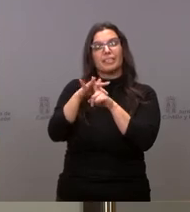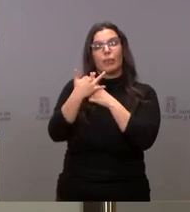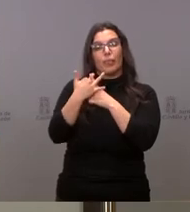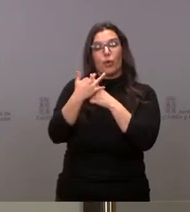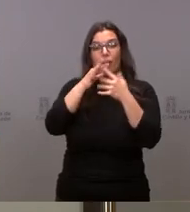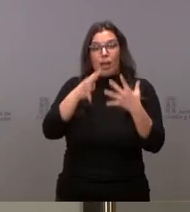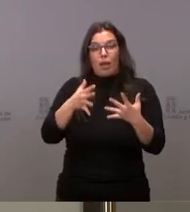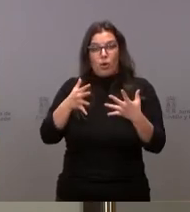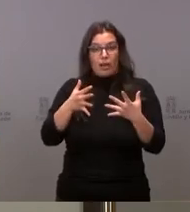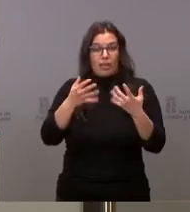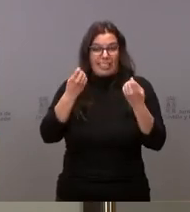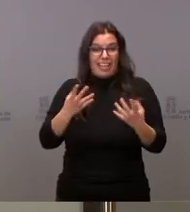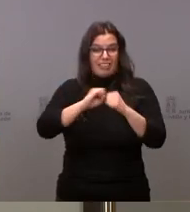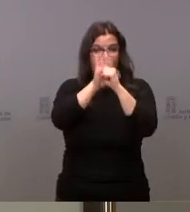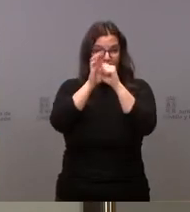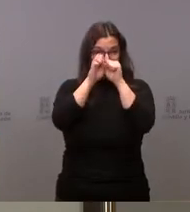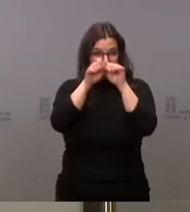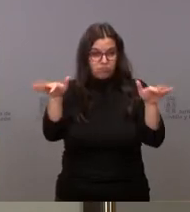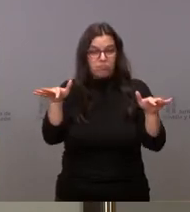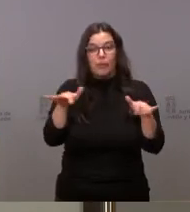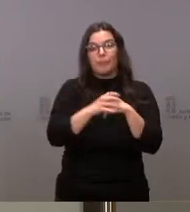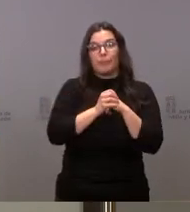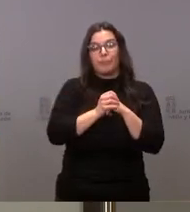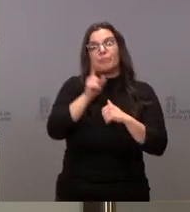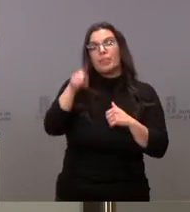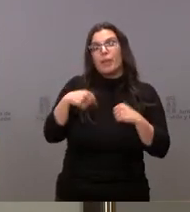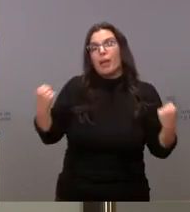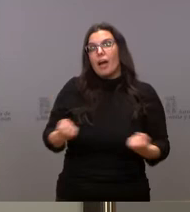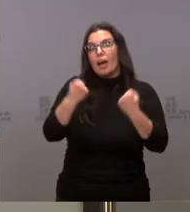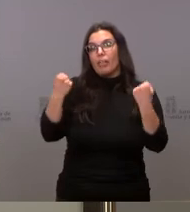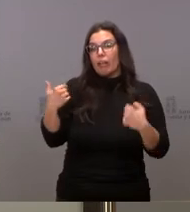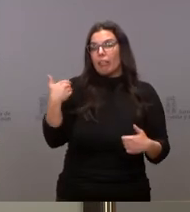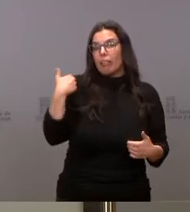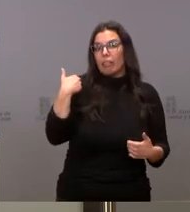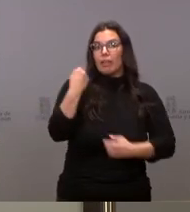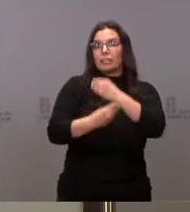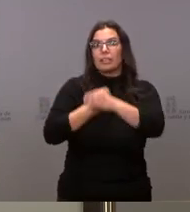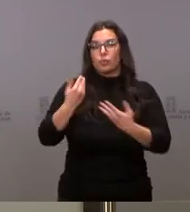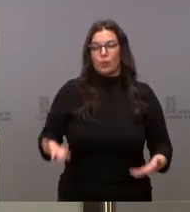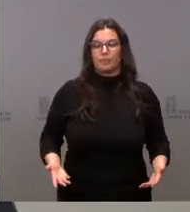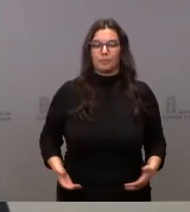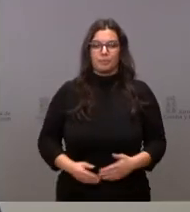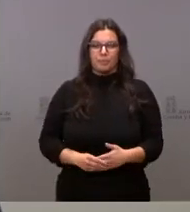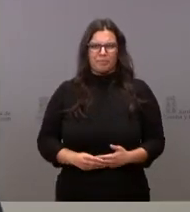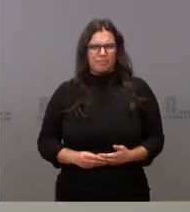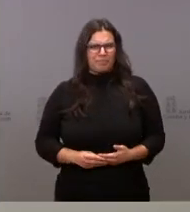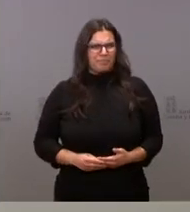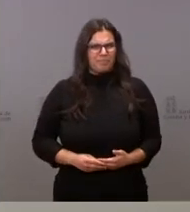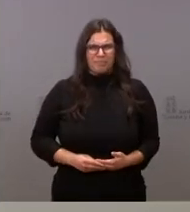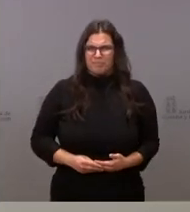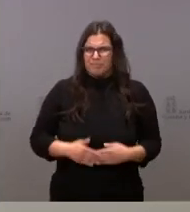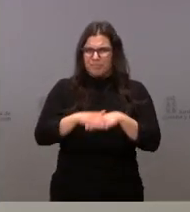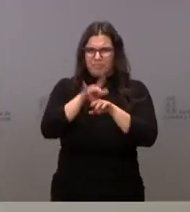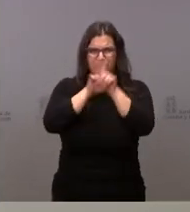actual respecto de la pandemia y cuáles son algunas de las acciones más recientes que se han aprendido gracias portavoz